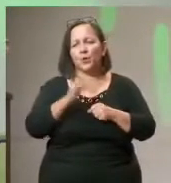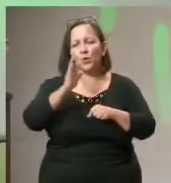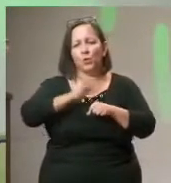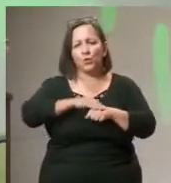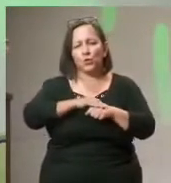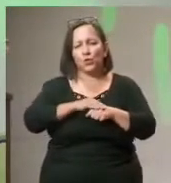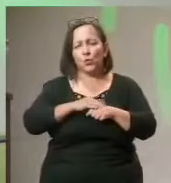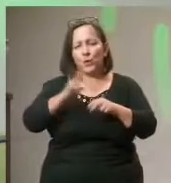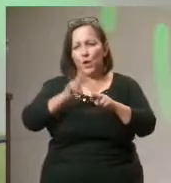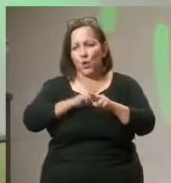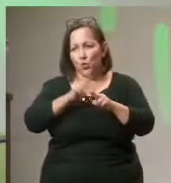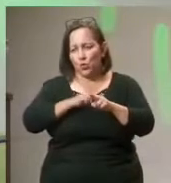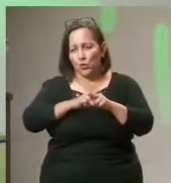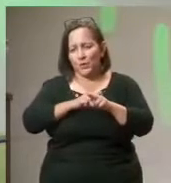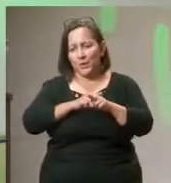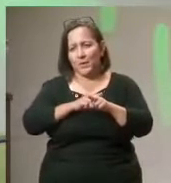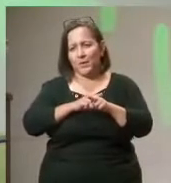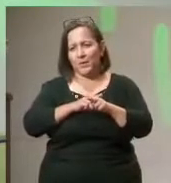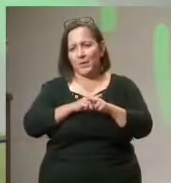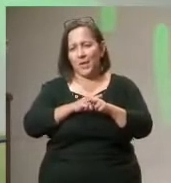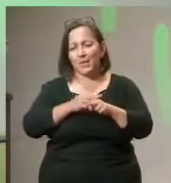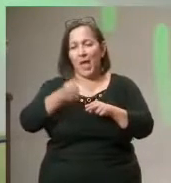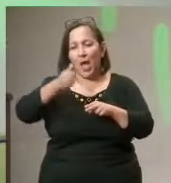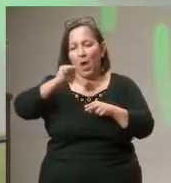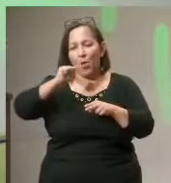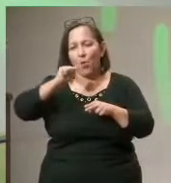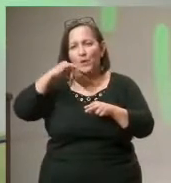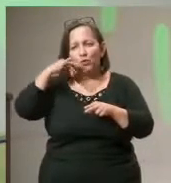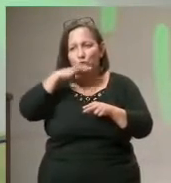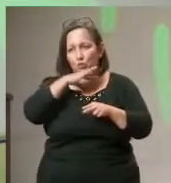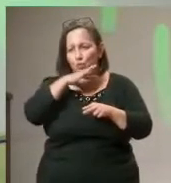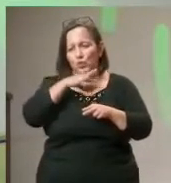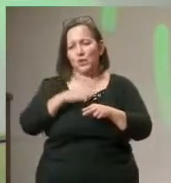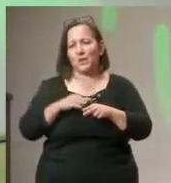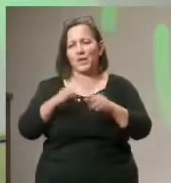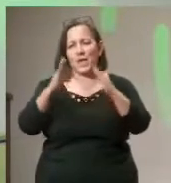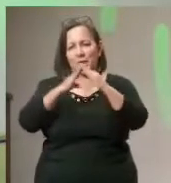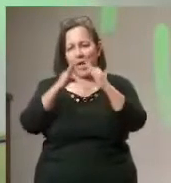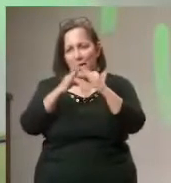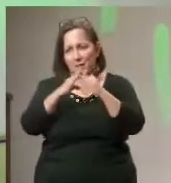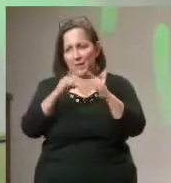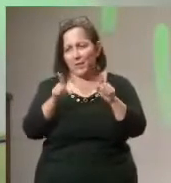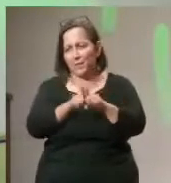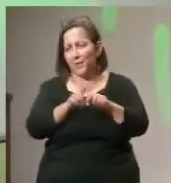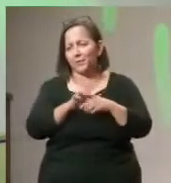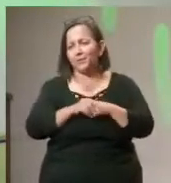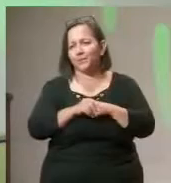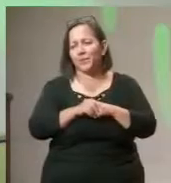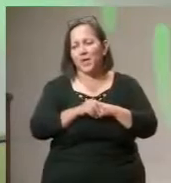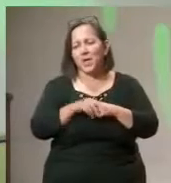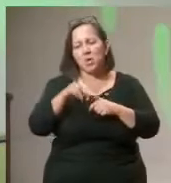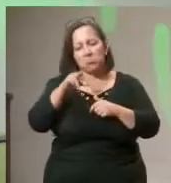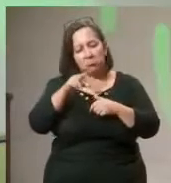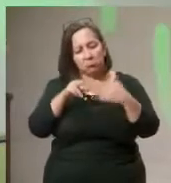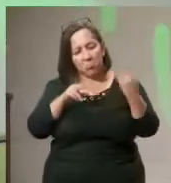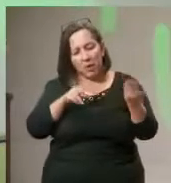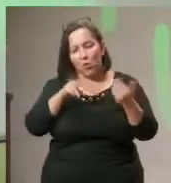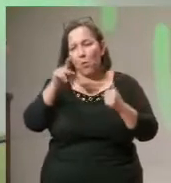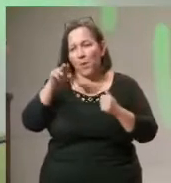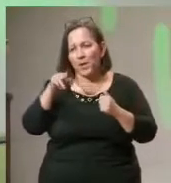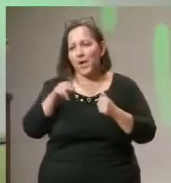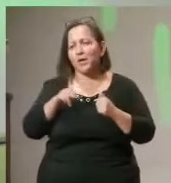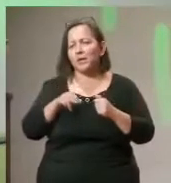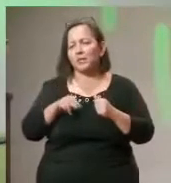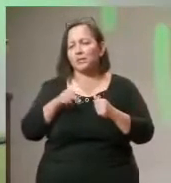sobre el uso de tanques sépticos. Aquí en Heredia, bueno, ya la compañera dio algunos datos a nivel nacional, pero en